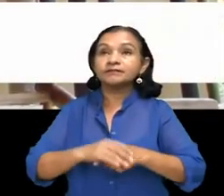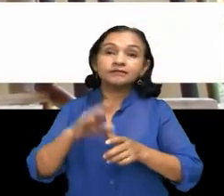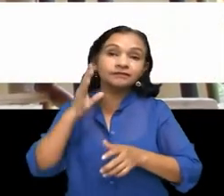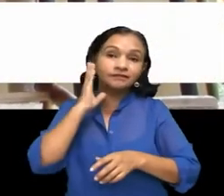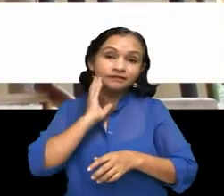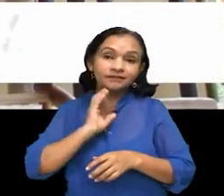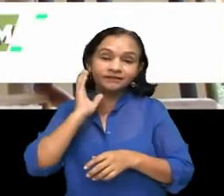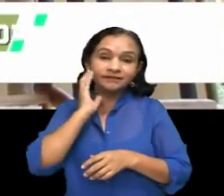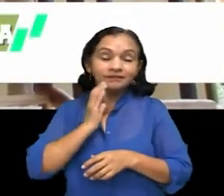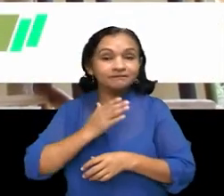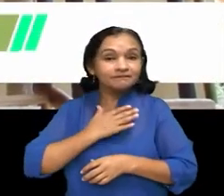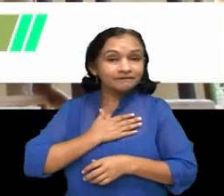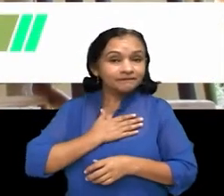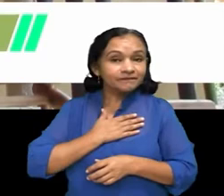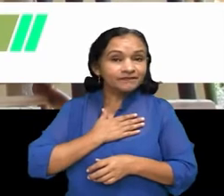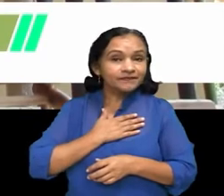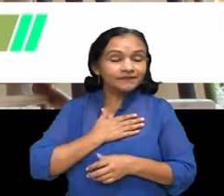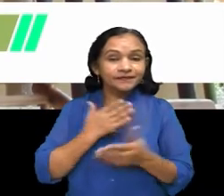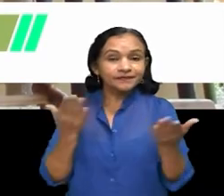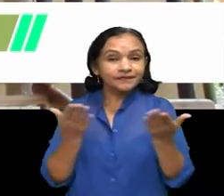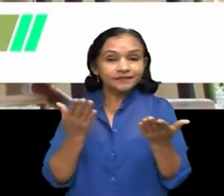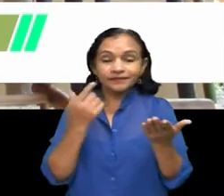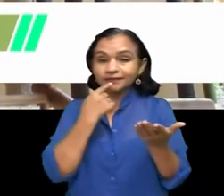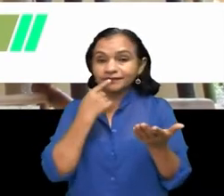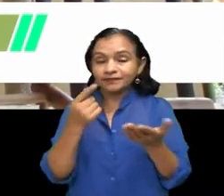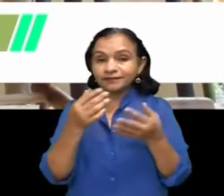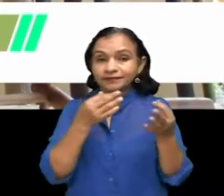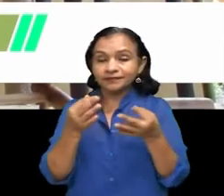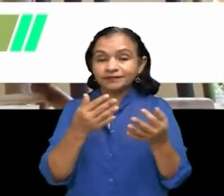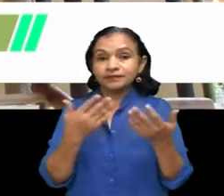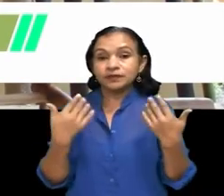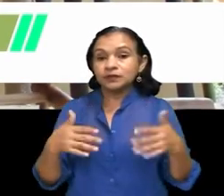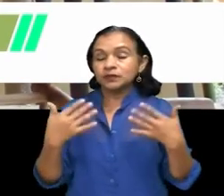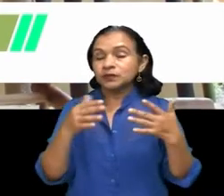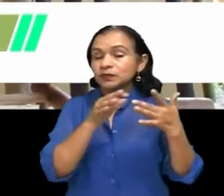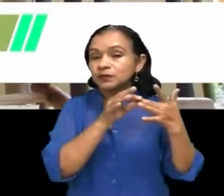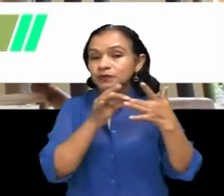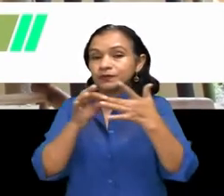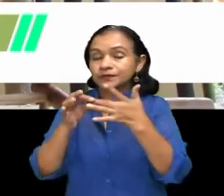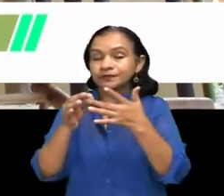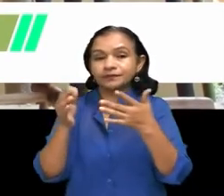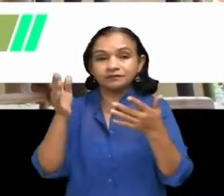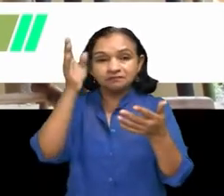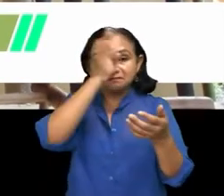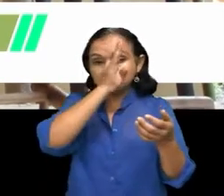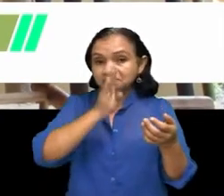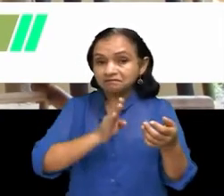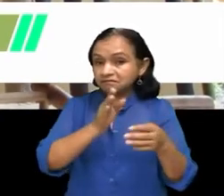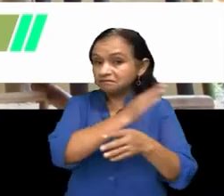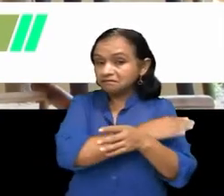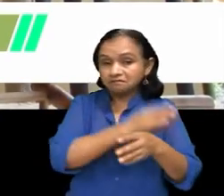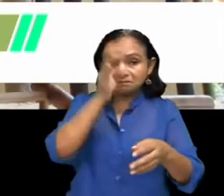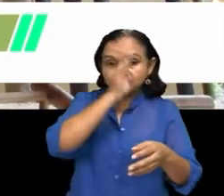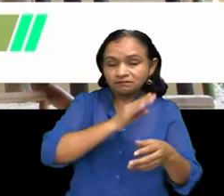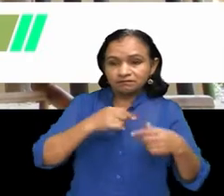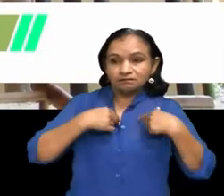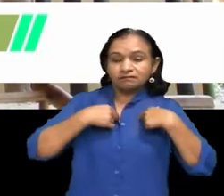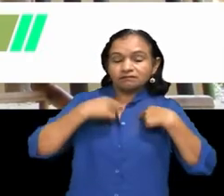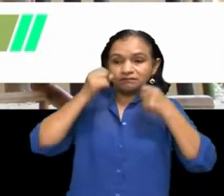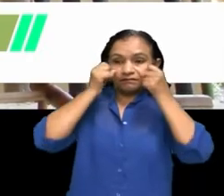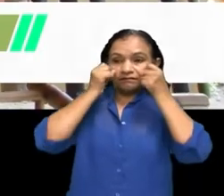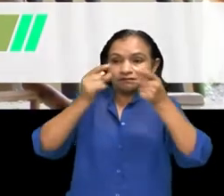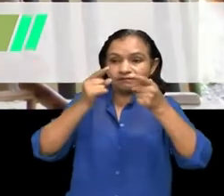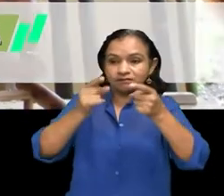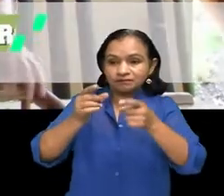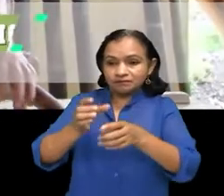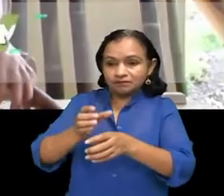sido, como te digo, de grande, ¿verdad? Porque nunca pensé de que del bambú se podían